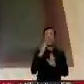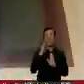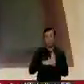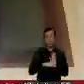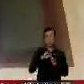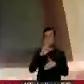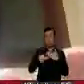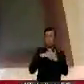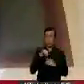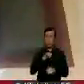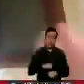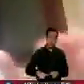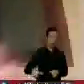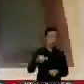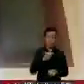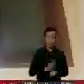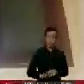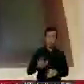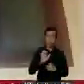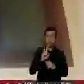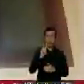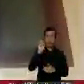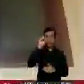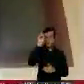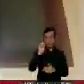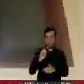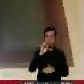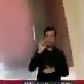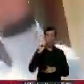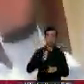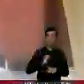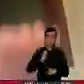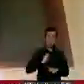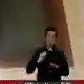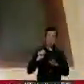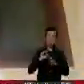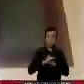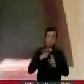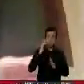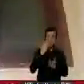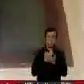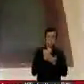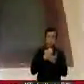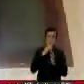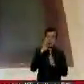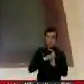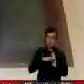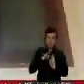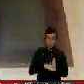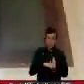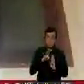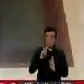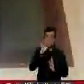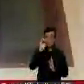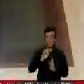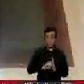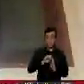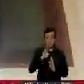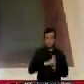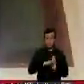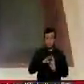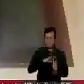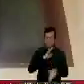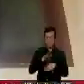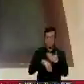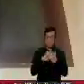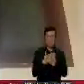una rebaja generalizada en todo el país de un 20% del salario para bajar la economía en forma porcentual también en